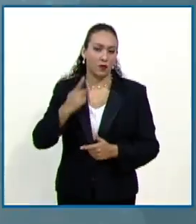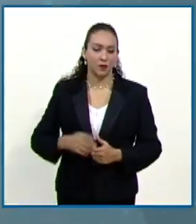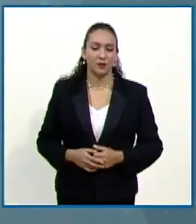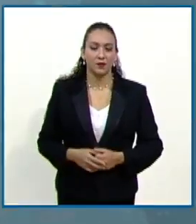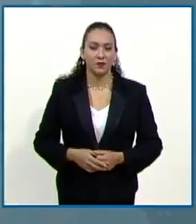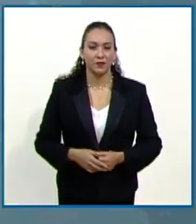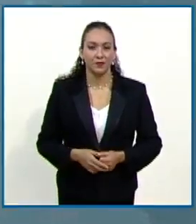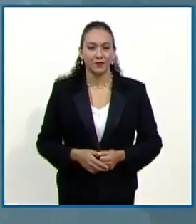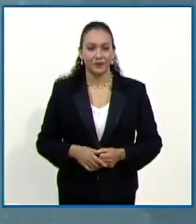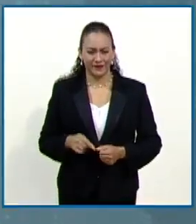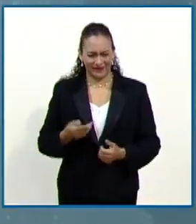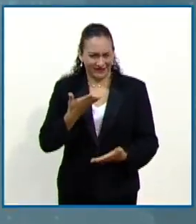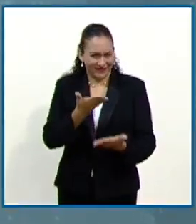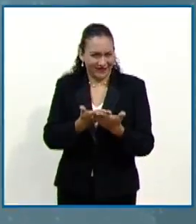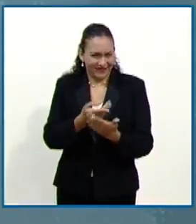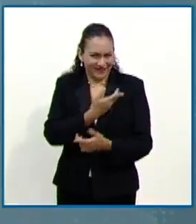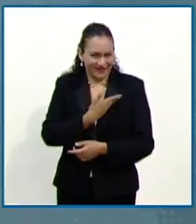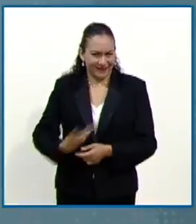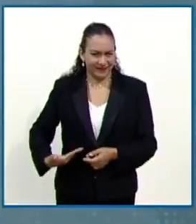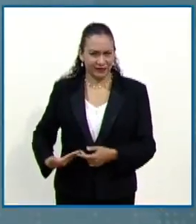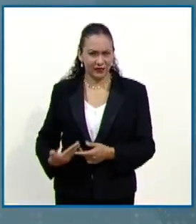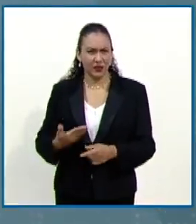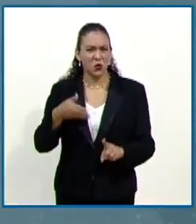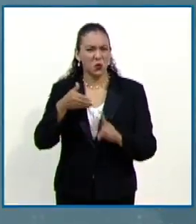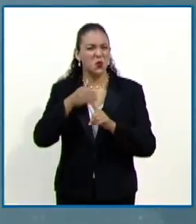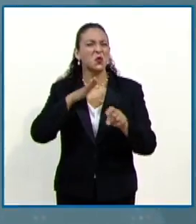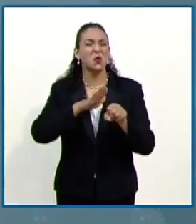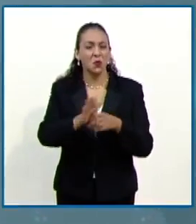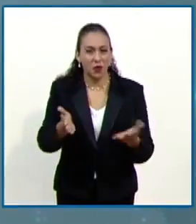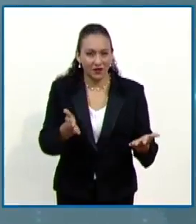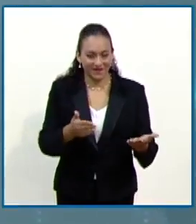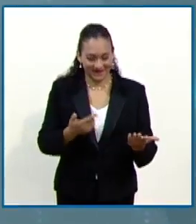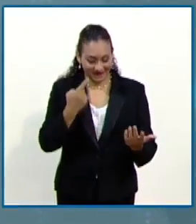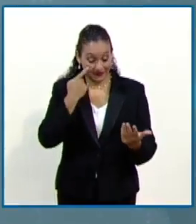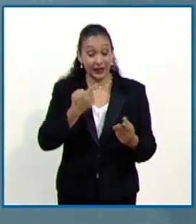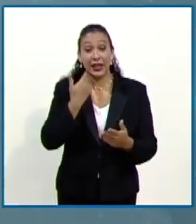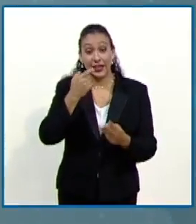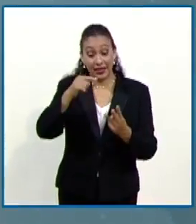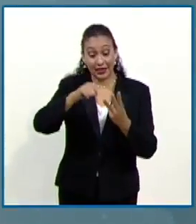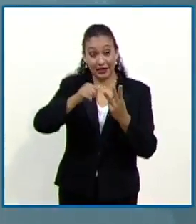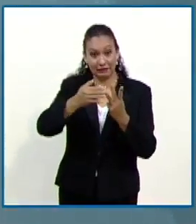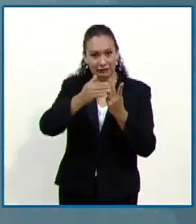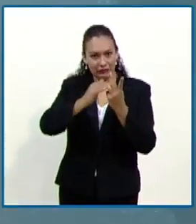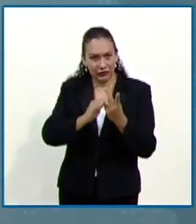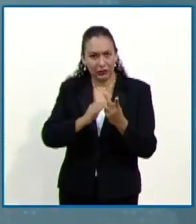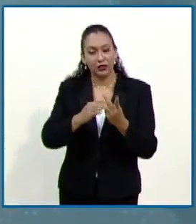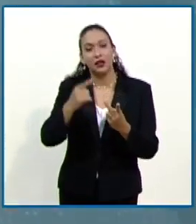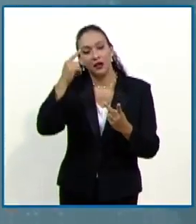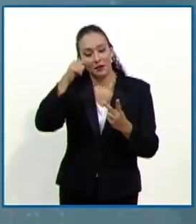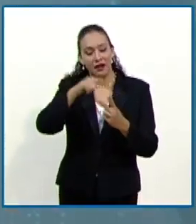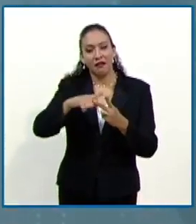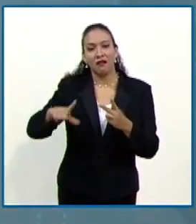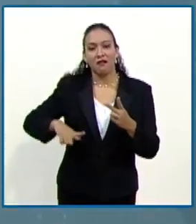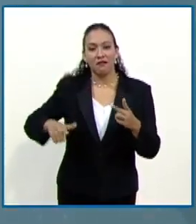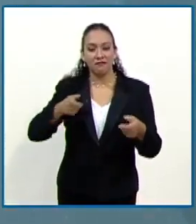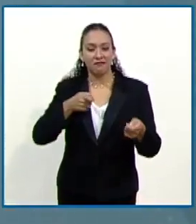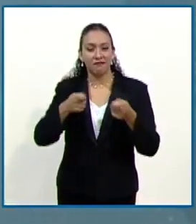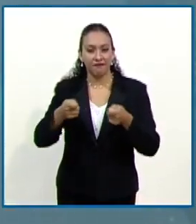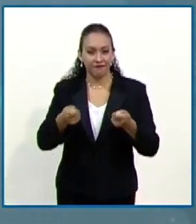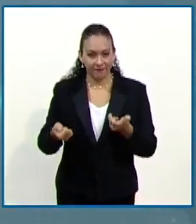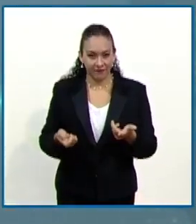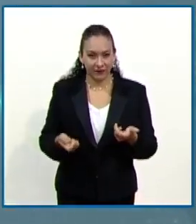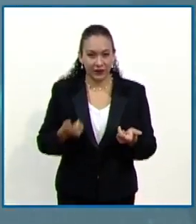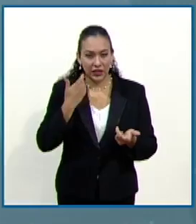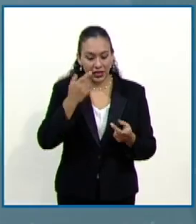Estas iniciativas de la presidencia tienen un mismo objetivo: reducir los contrapesos al gobierno y reducir a su mínima expresión el espacio